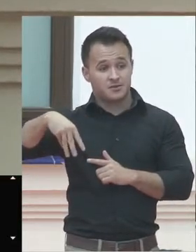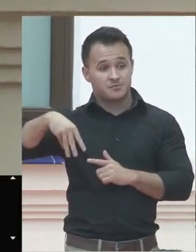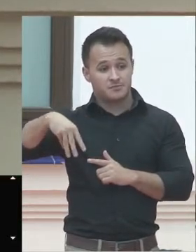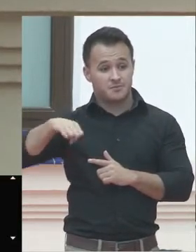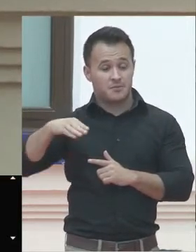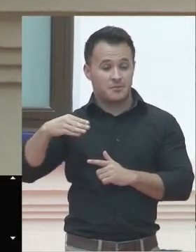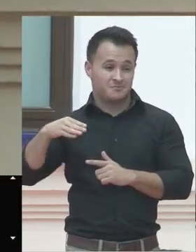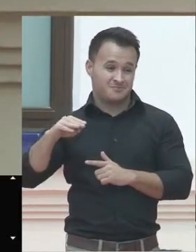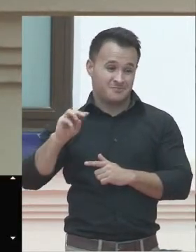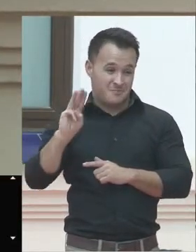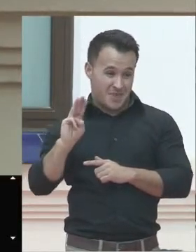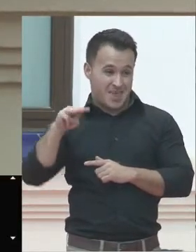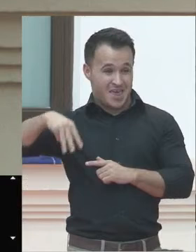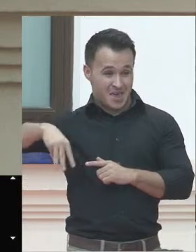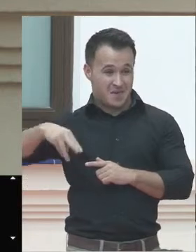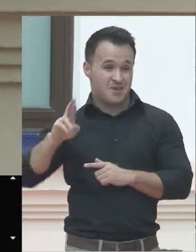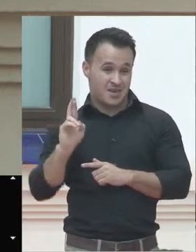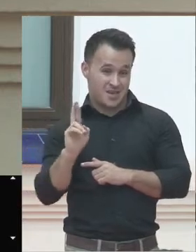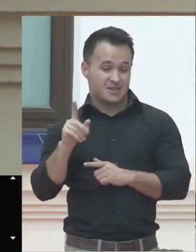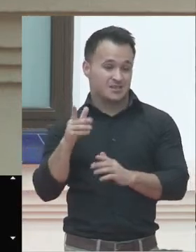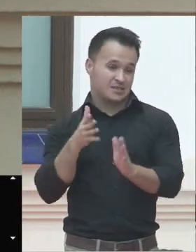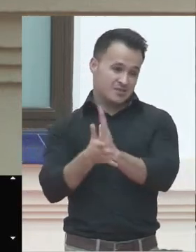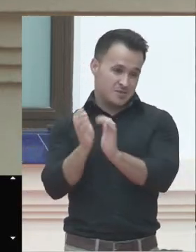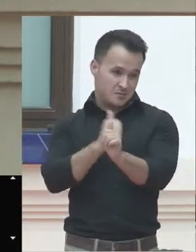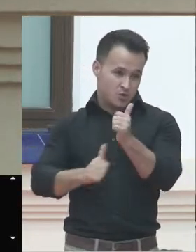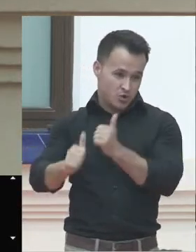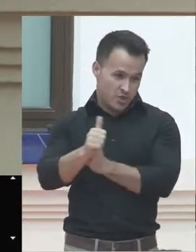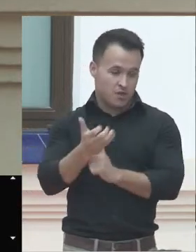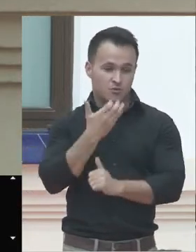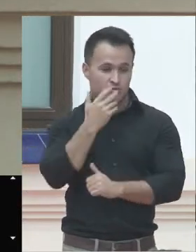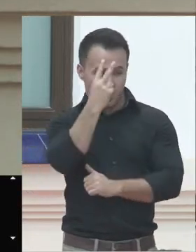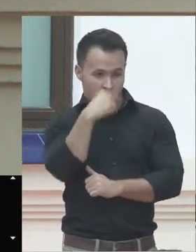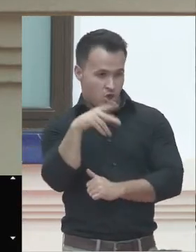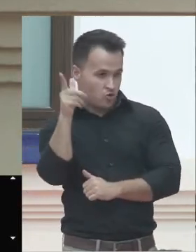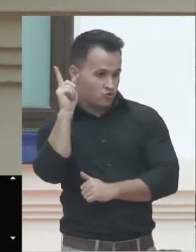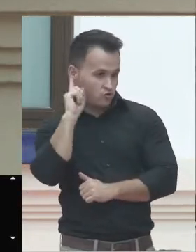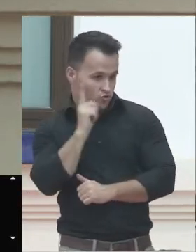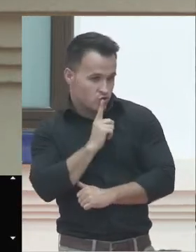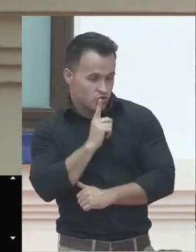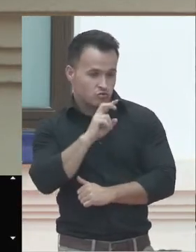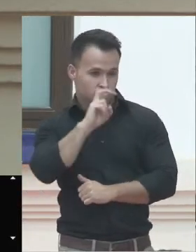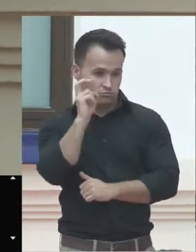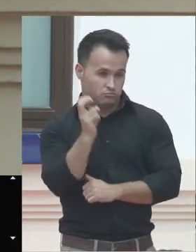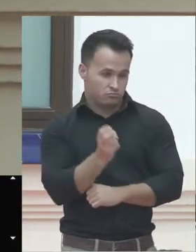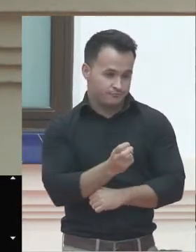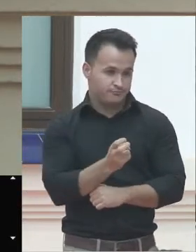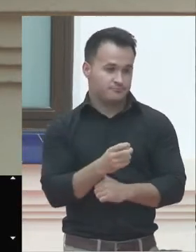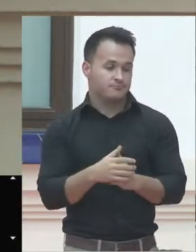reducida: silla de ruedas, camillas, ciegos, sordos,